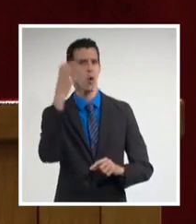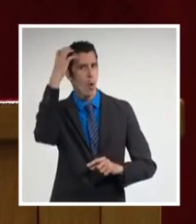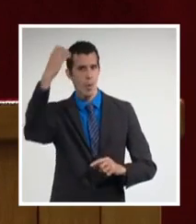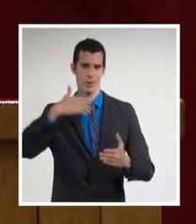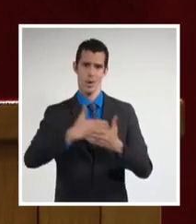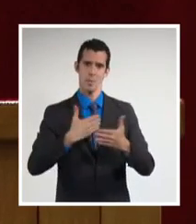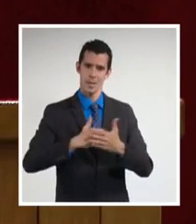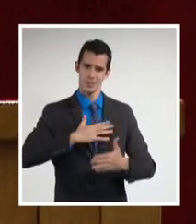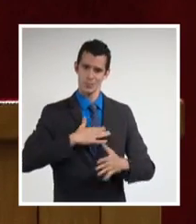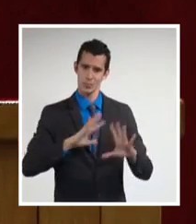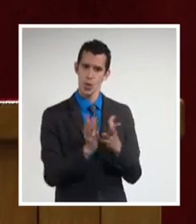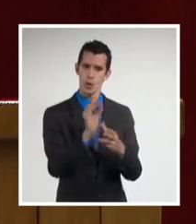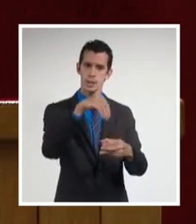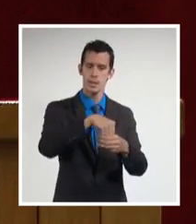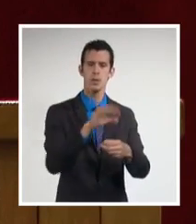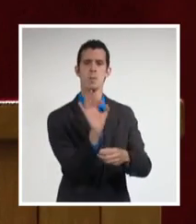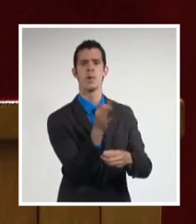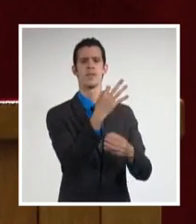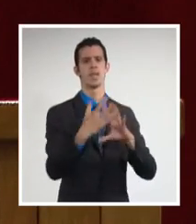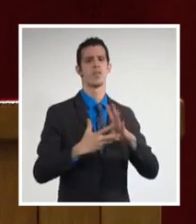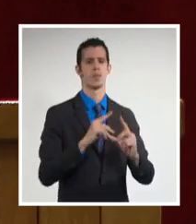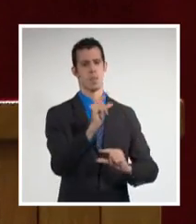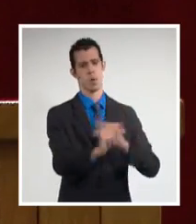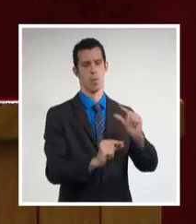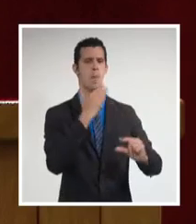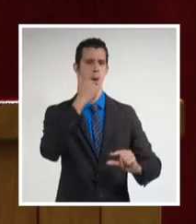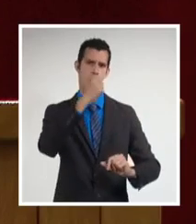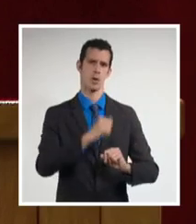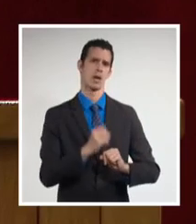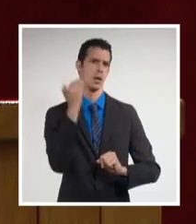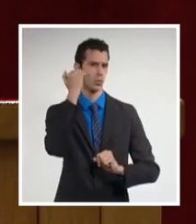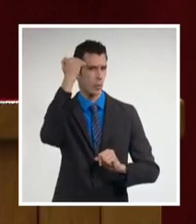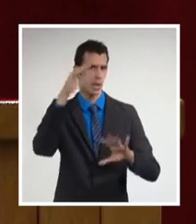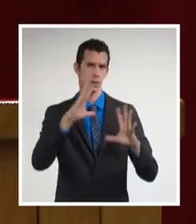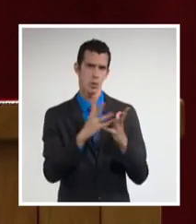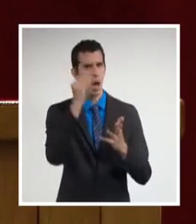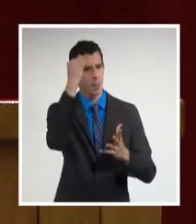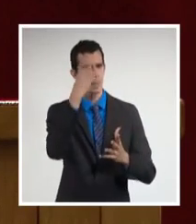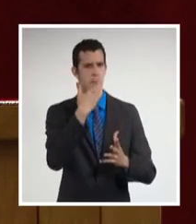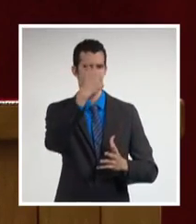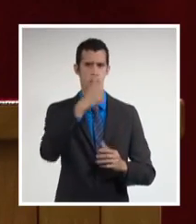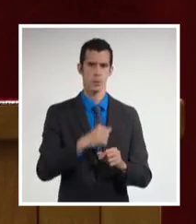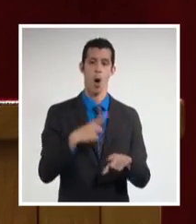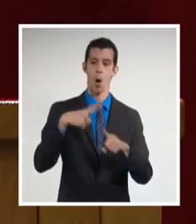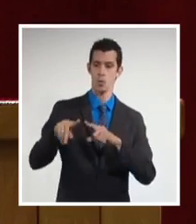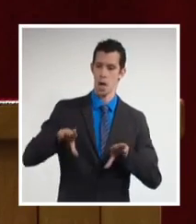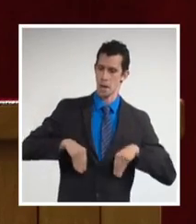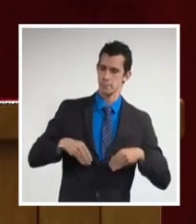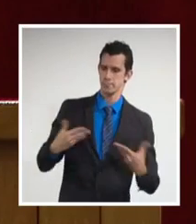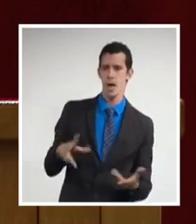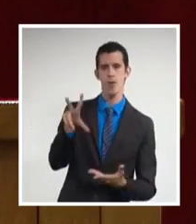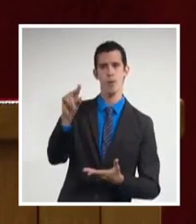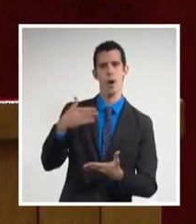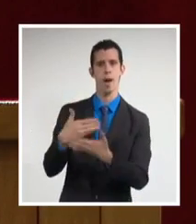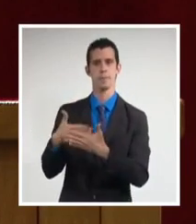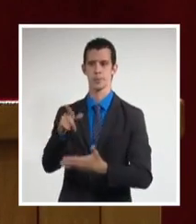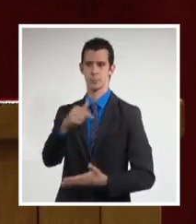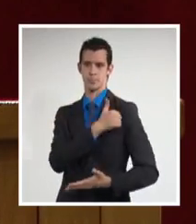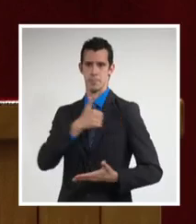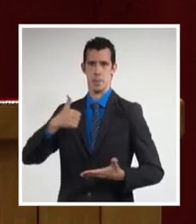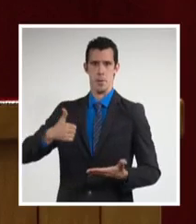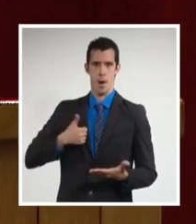perfeccionamiento y ampliación de los actores económicos no estatales. A su vez, se intensifica la atención directa a los